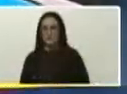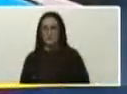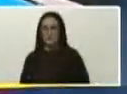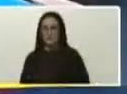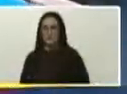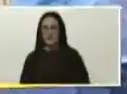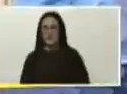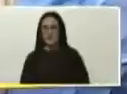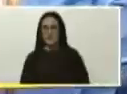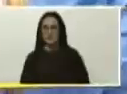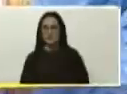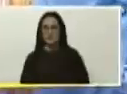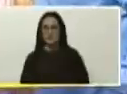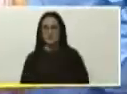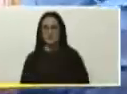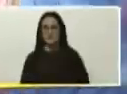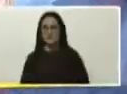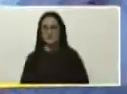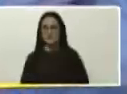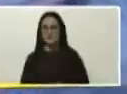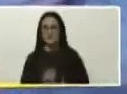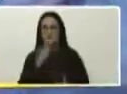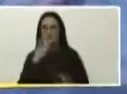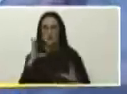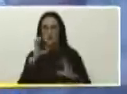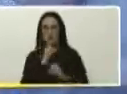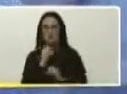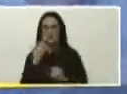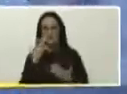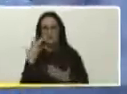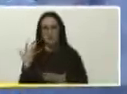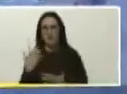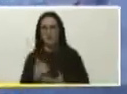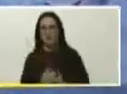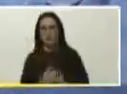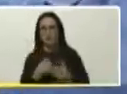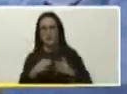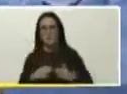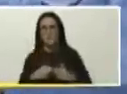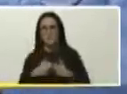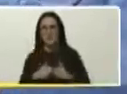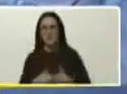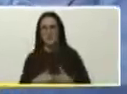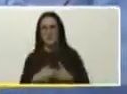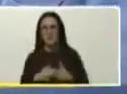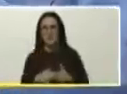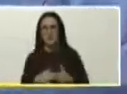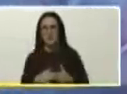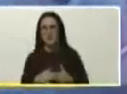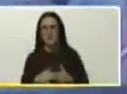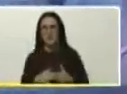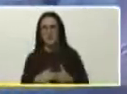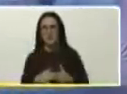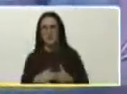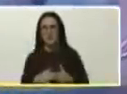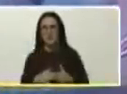Bueno, buenas noches. Como ustedes ven, pues aquí está el barquito este. Ponte bien cerca. Bien cerca.